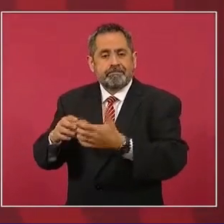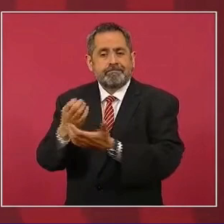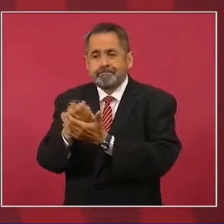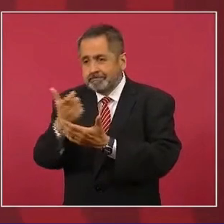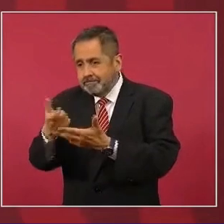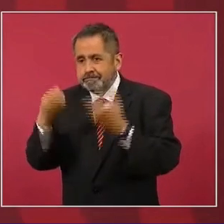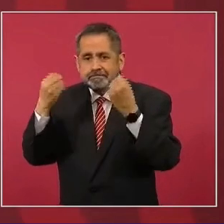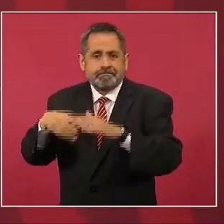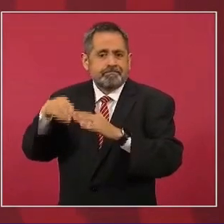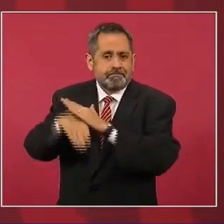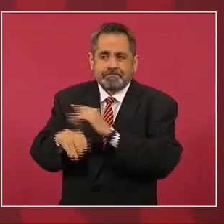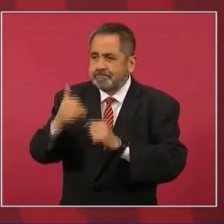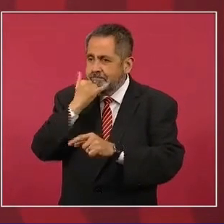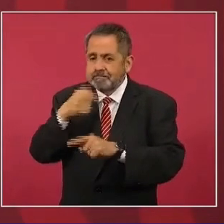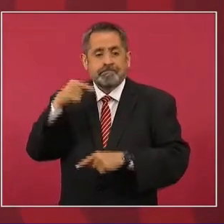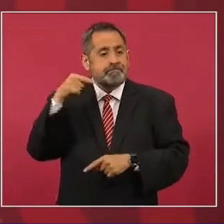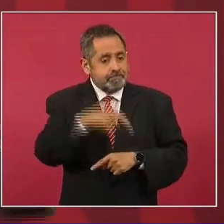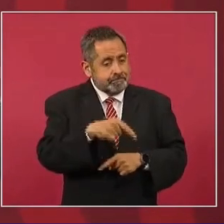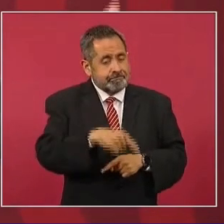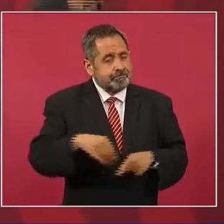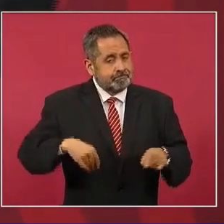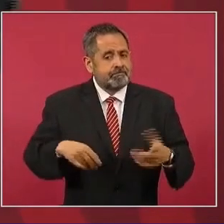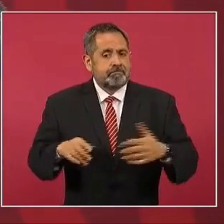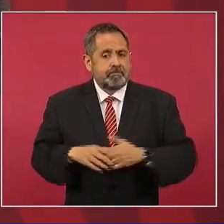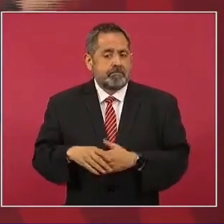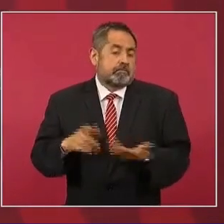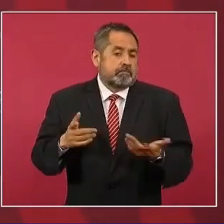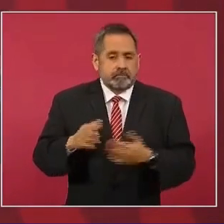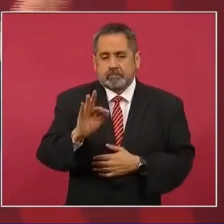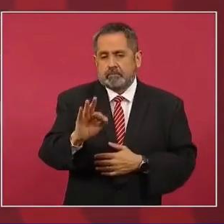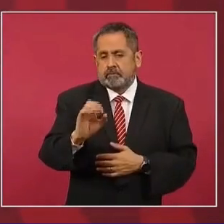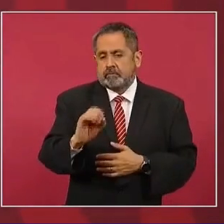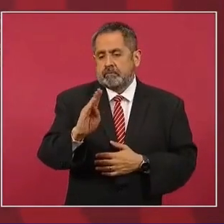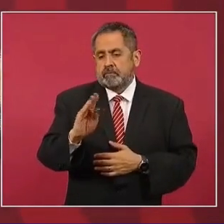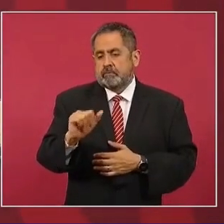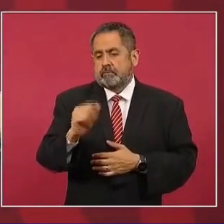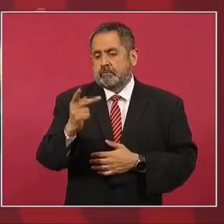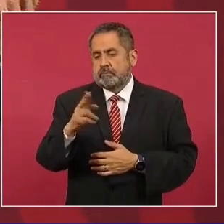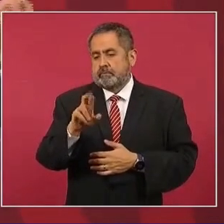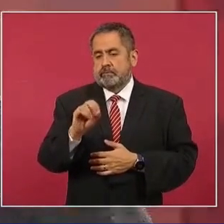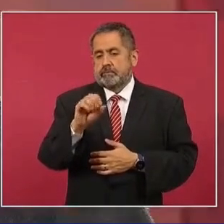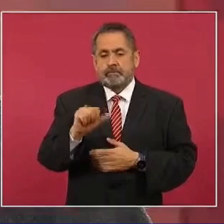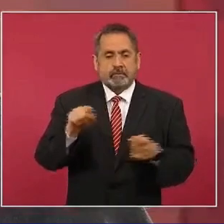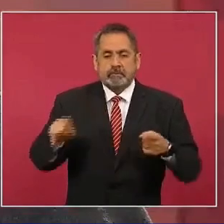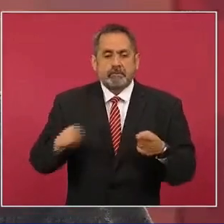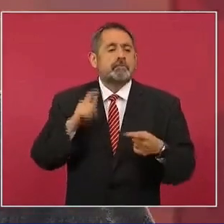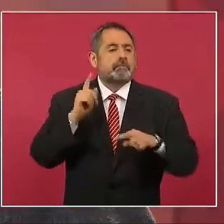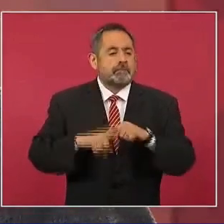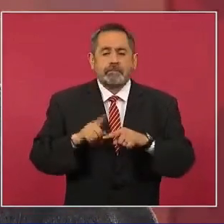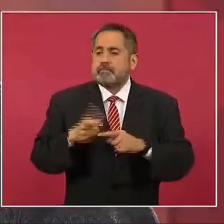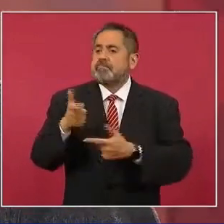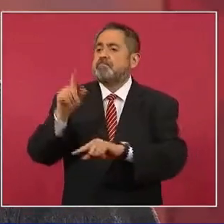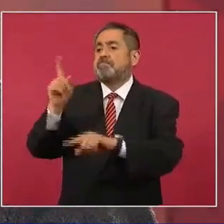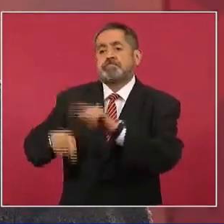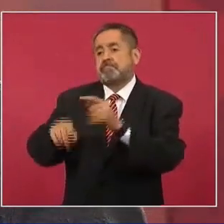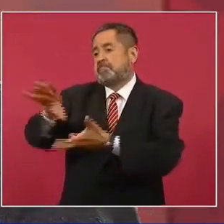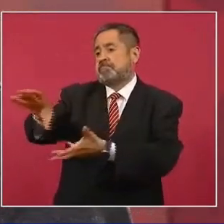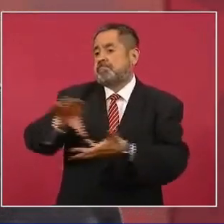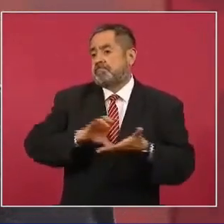economía popular, porque esto del FOBAPROA pues significa quitarle